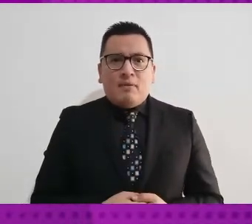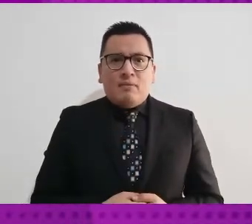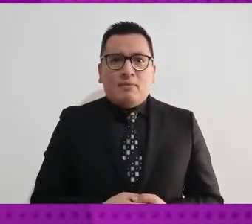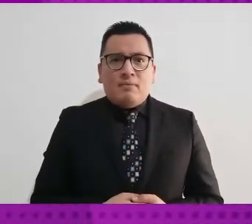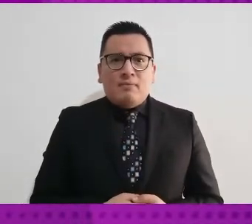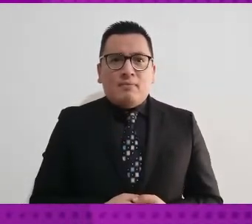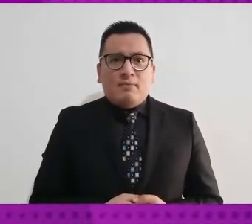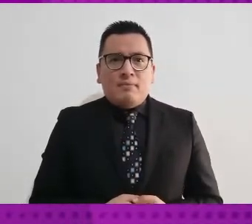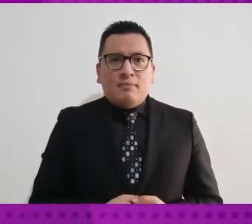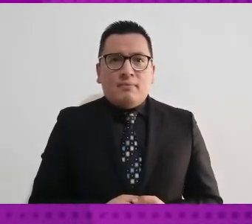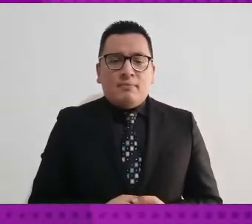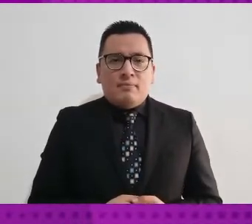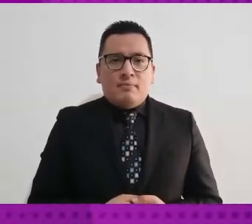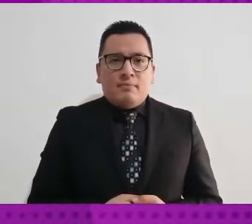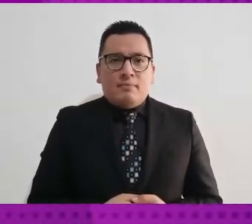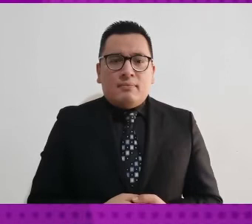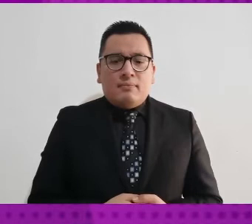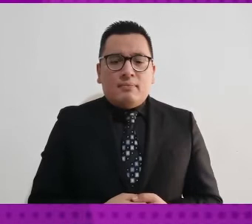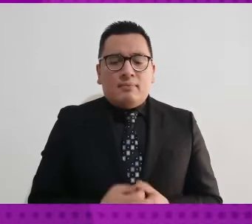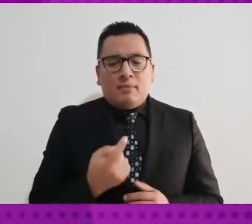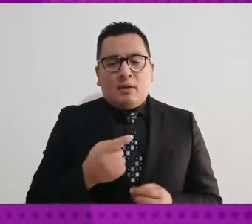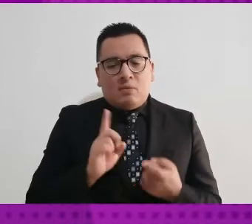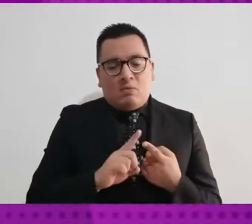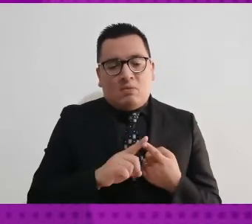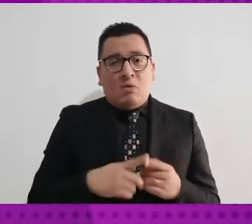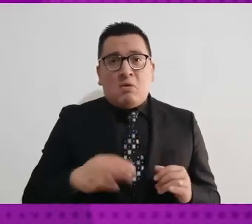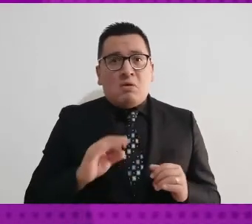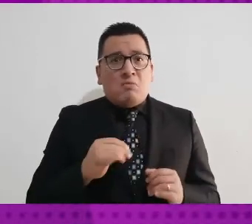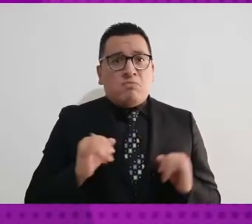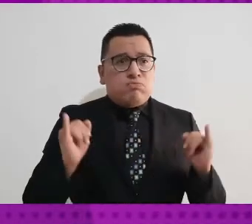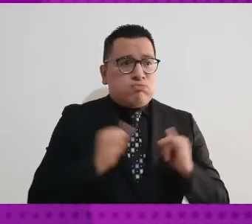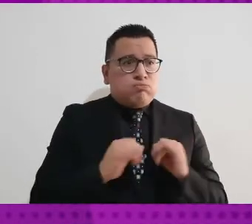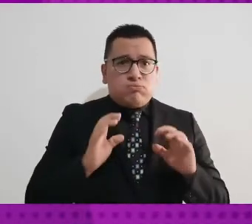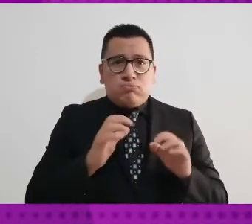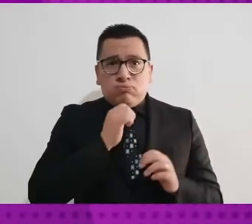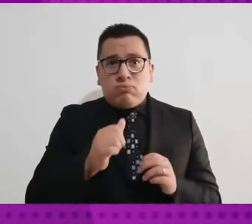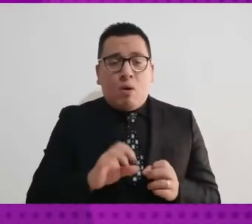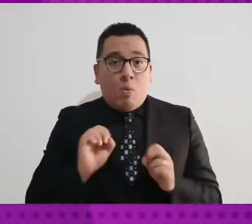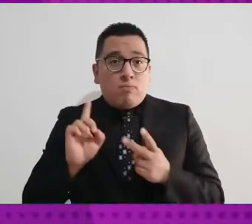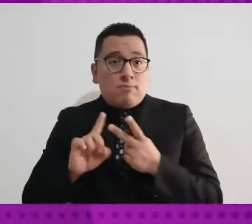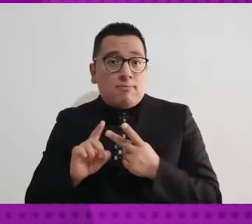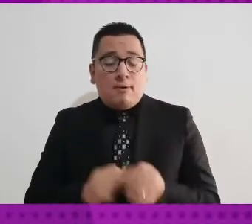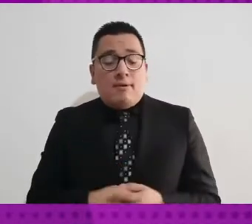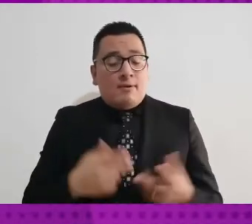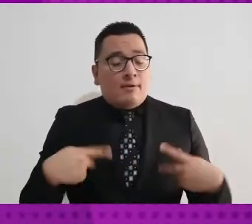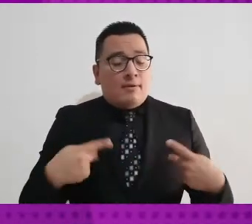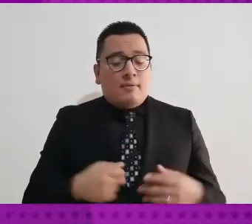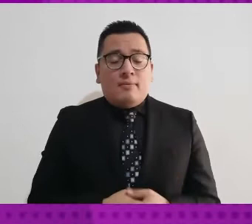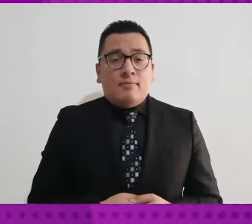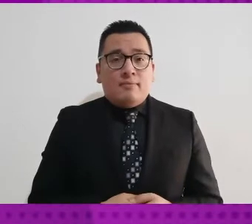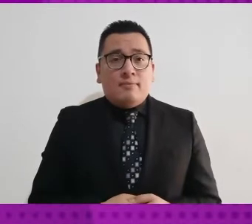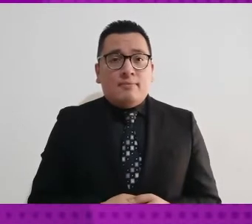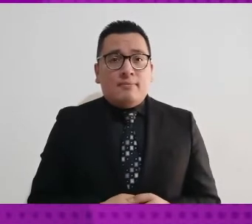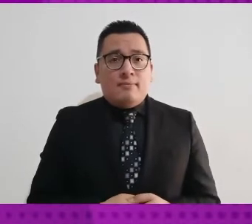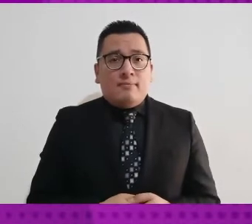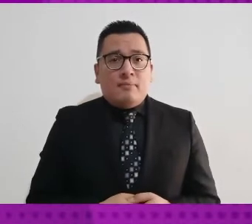podría costar en algún momento dado, por un lado, que las instituciones no tomáramos las medidas necesarias, y por el otro lado, que la gente, que los